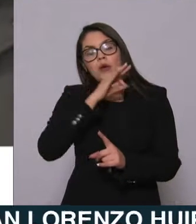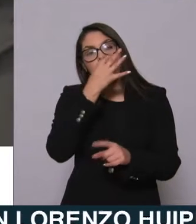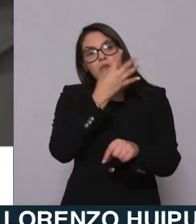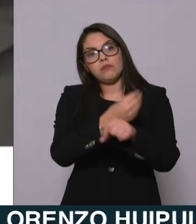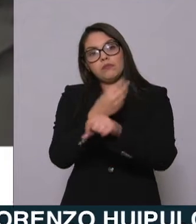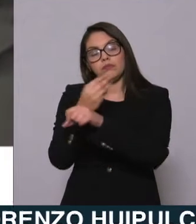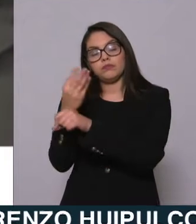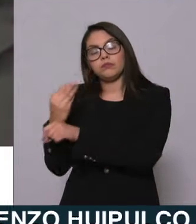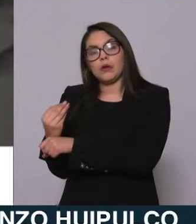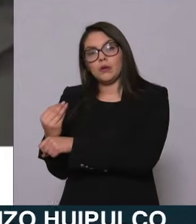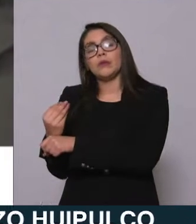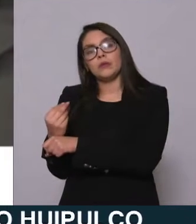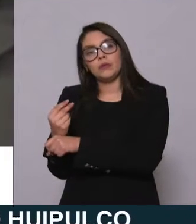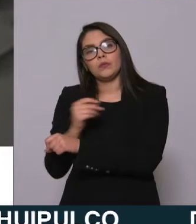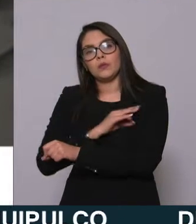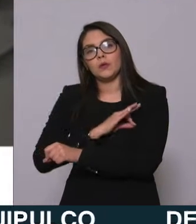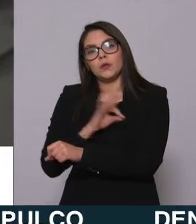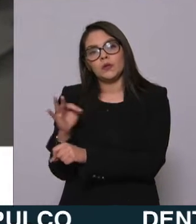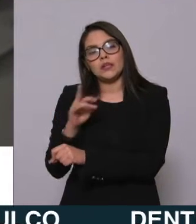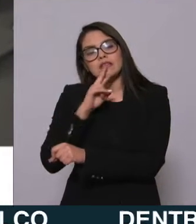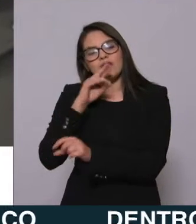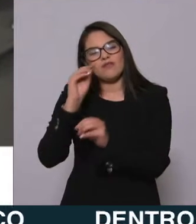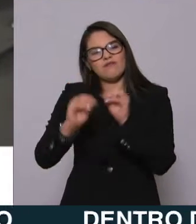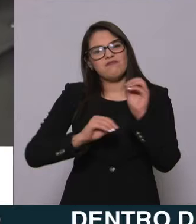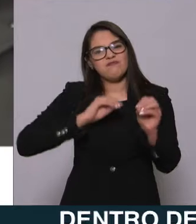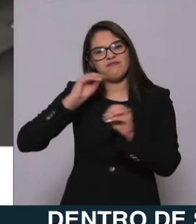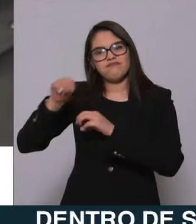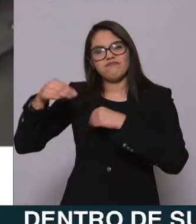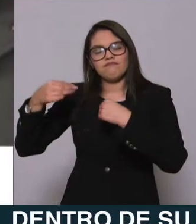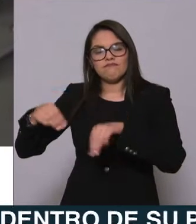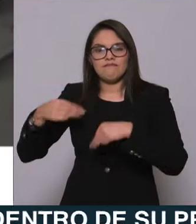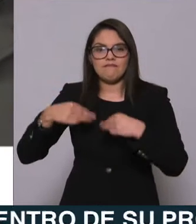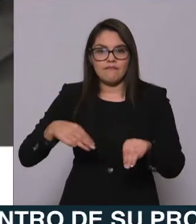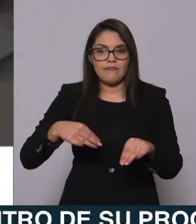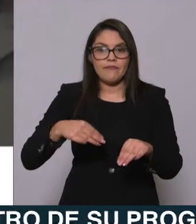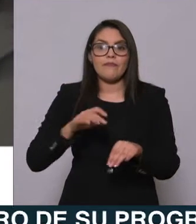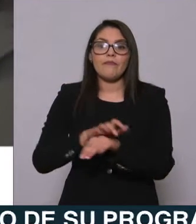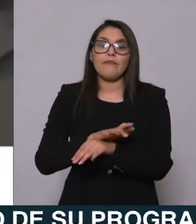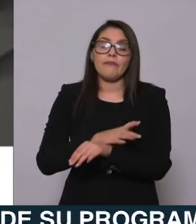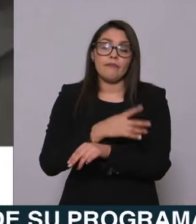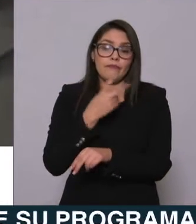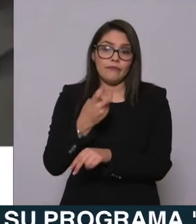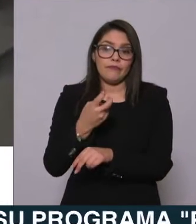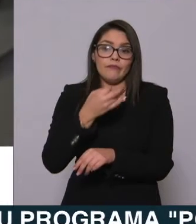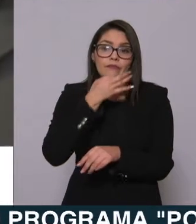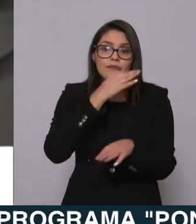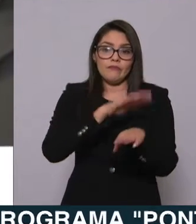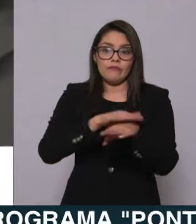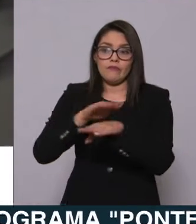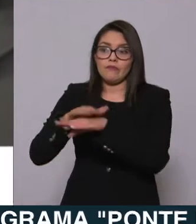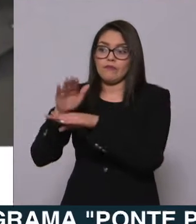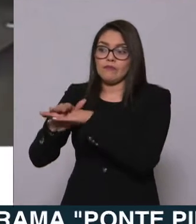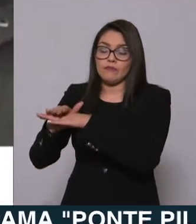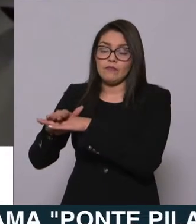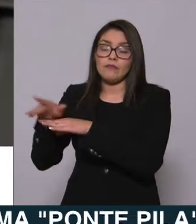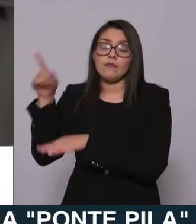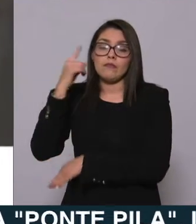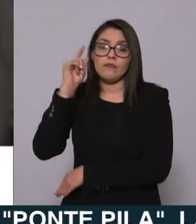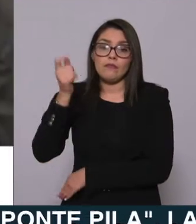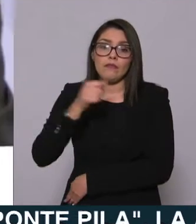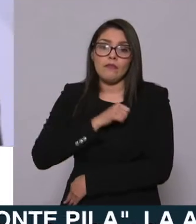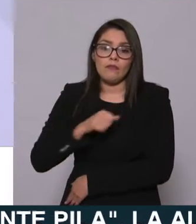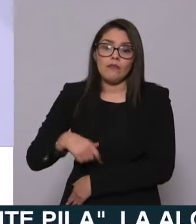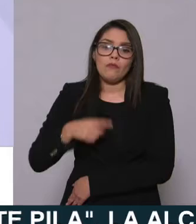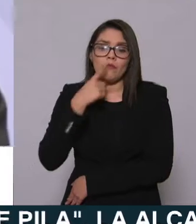poder potenciar los arreglos de los mercados públicos. Entonces se abre una convocatoria, las alcaldías dicen yo